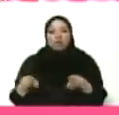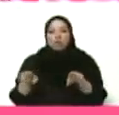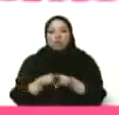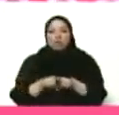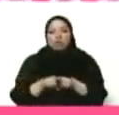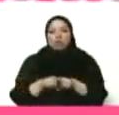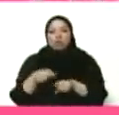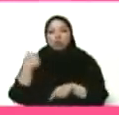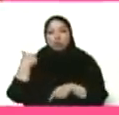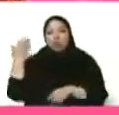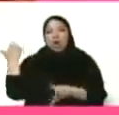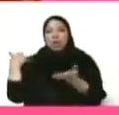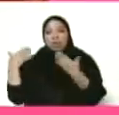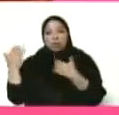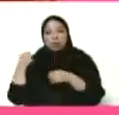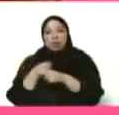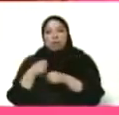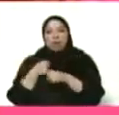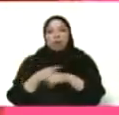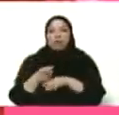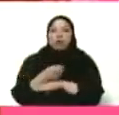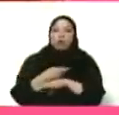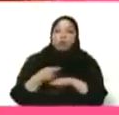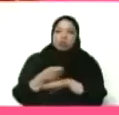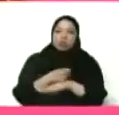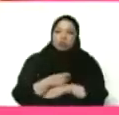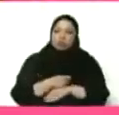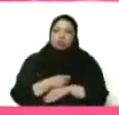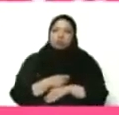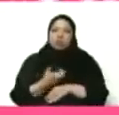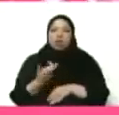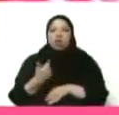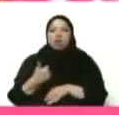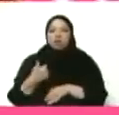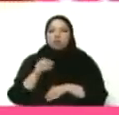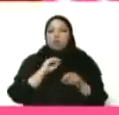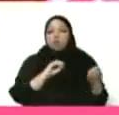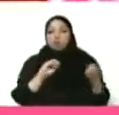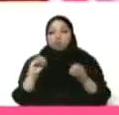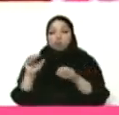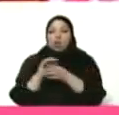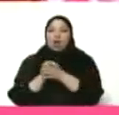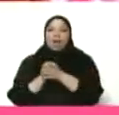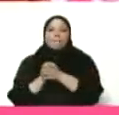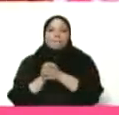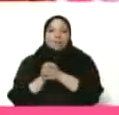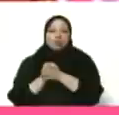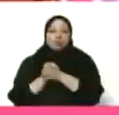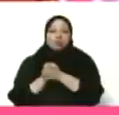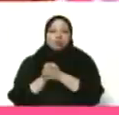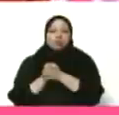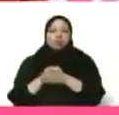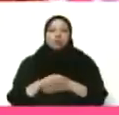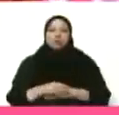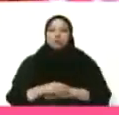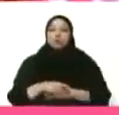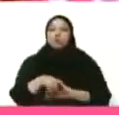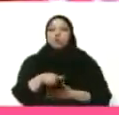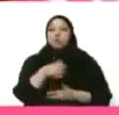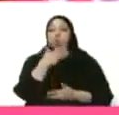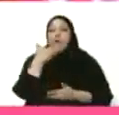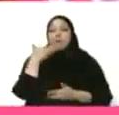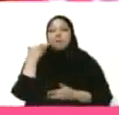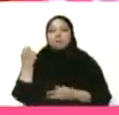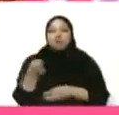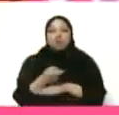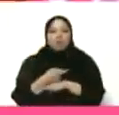a ser gobernador, cuando uno es gobernador tiende a rodearse de los amigos, de los que le dicen, tú eres el mejor gobernador